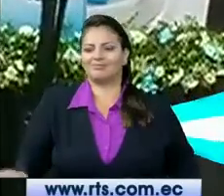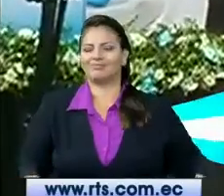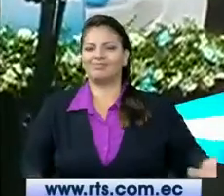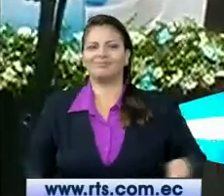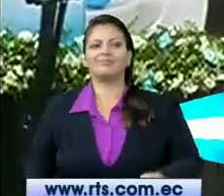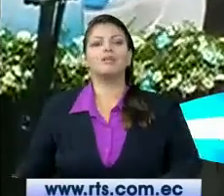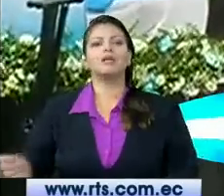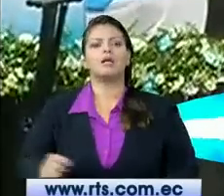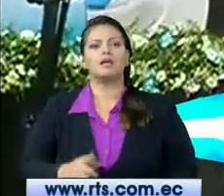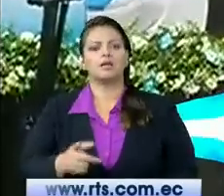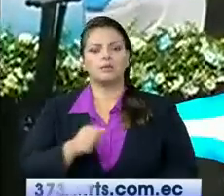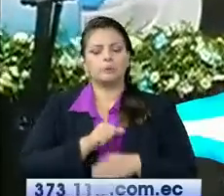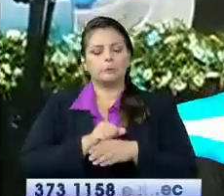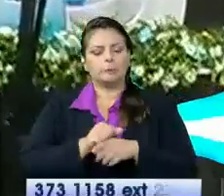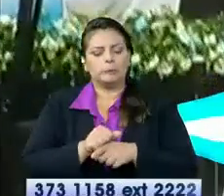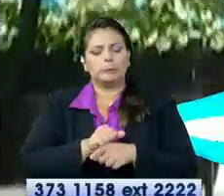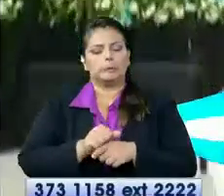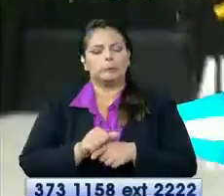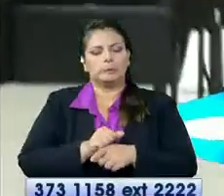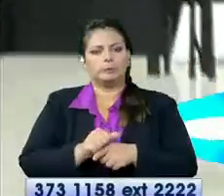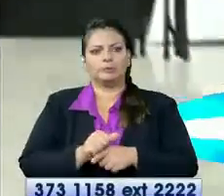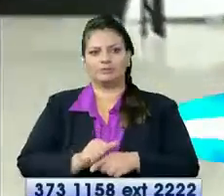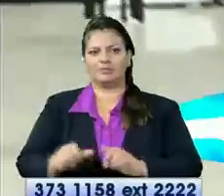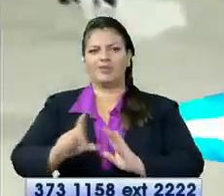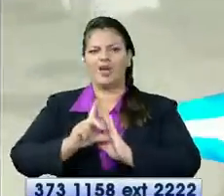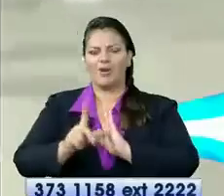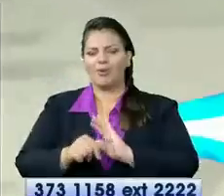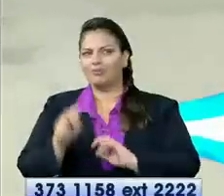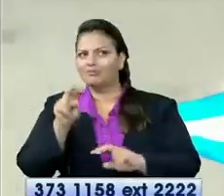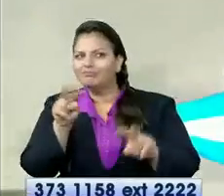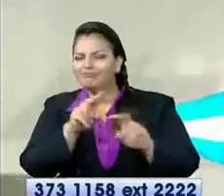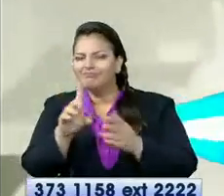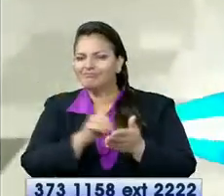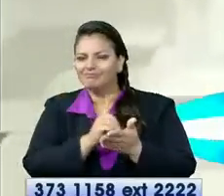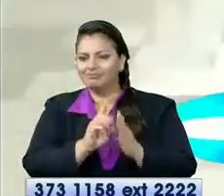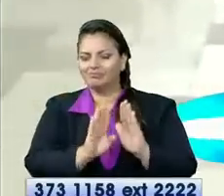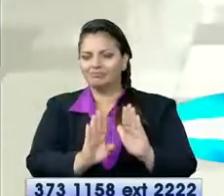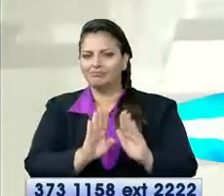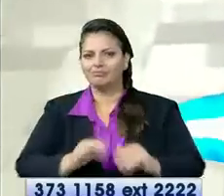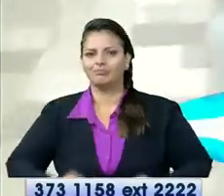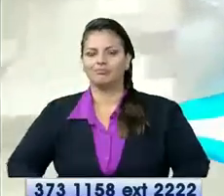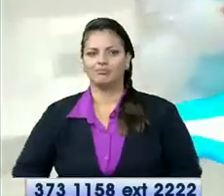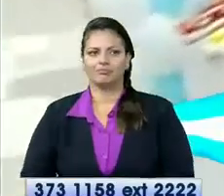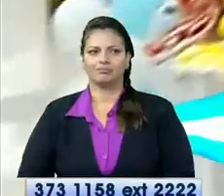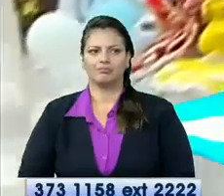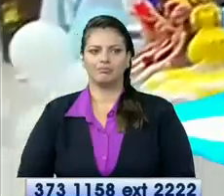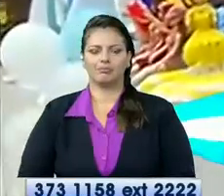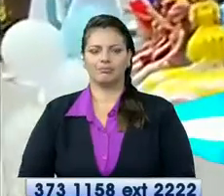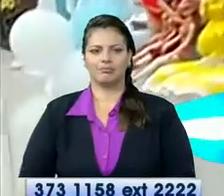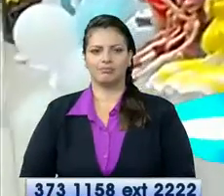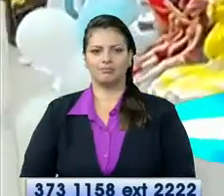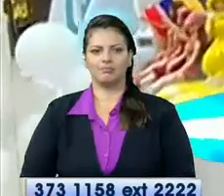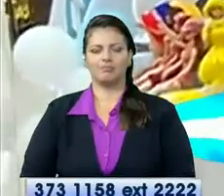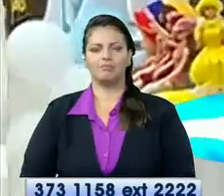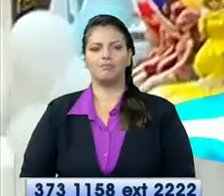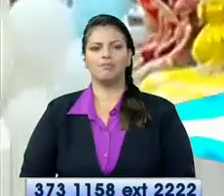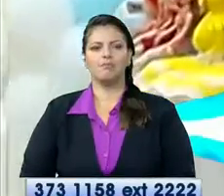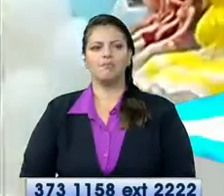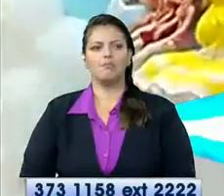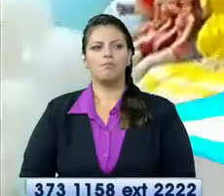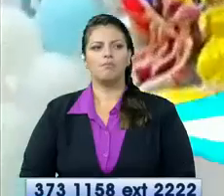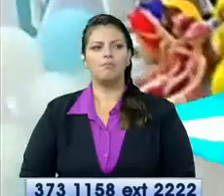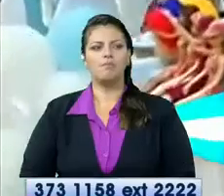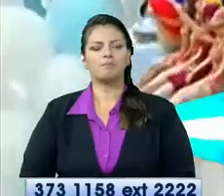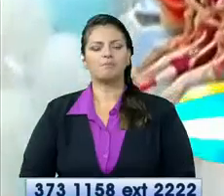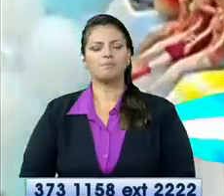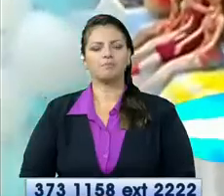lo que más adelante nosotros podremos ver por acá como parte del show, parte del espectáculo que se está brindando en este espacio. Por